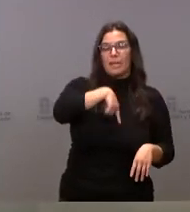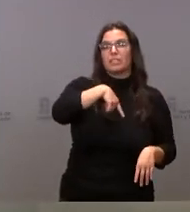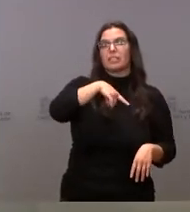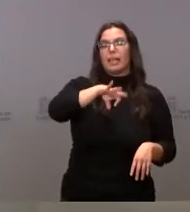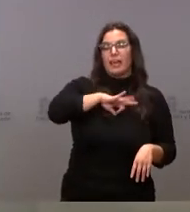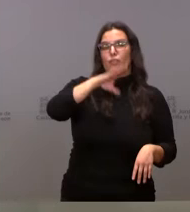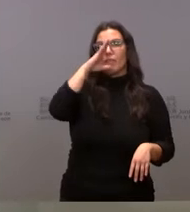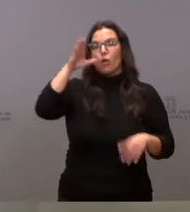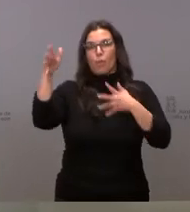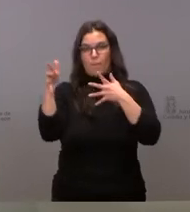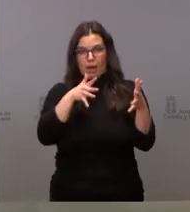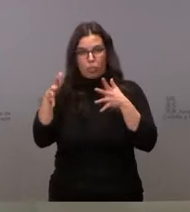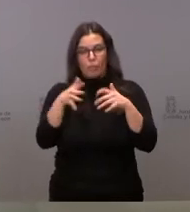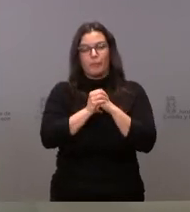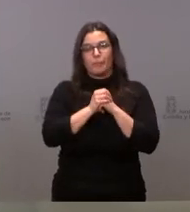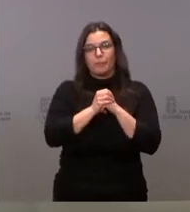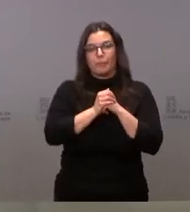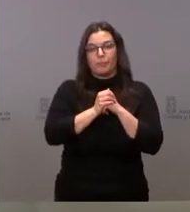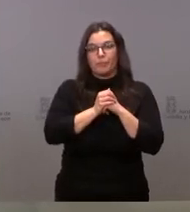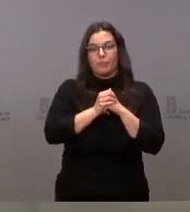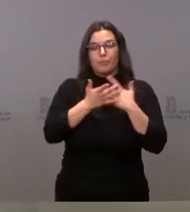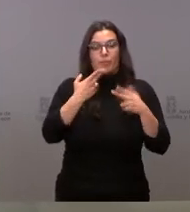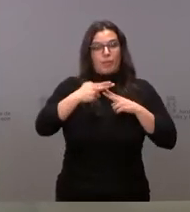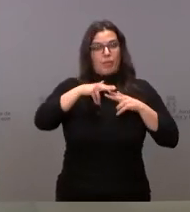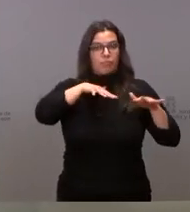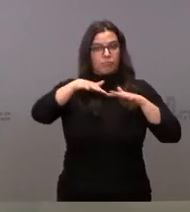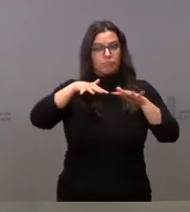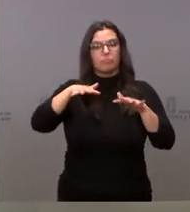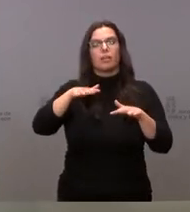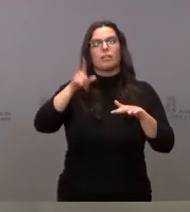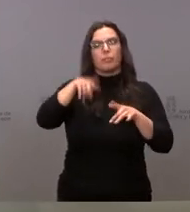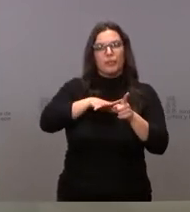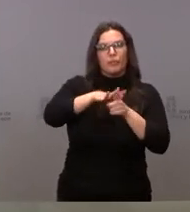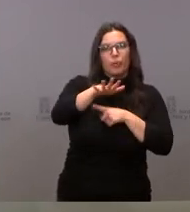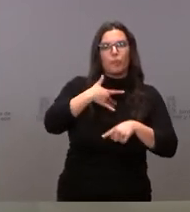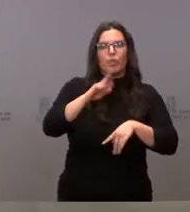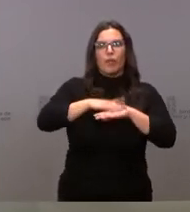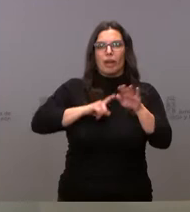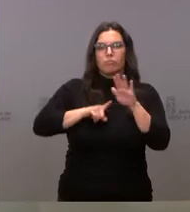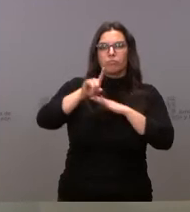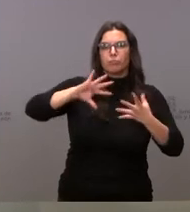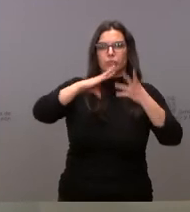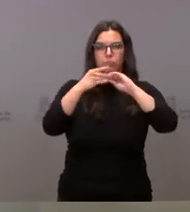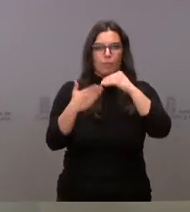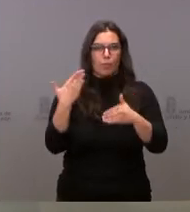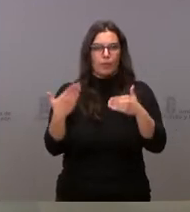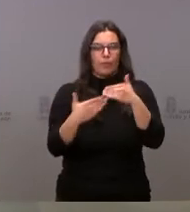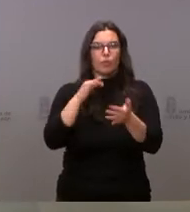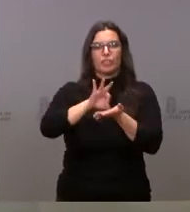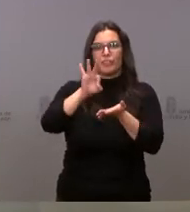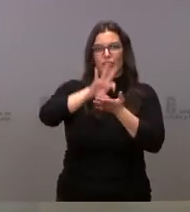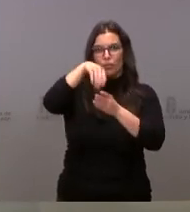y marzo y con ello seguir contribuyendo a la modernización de los servicios